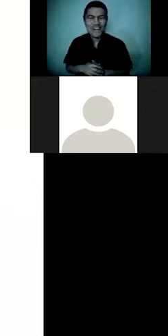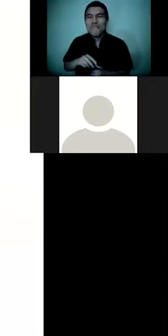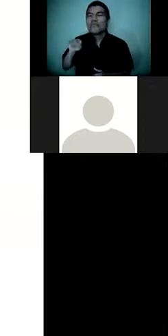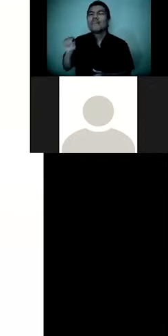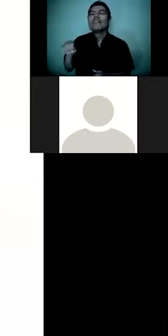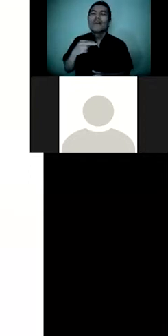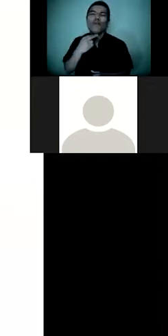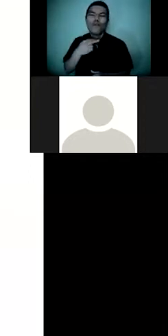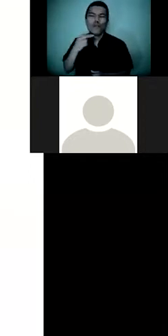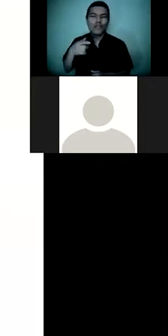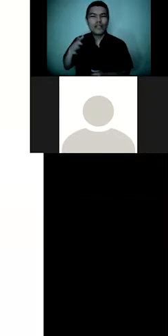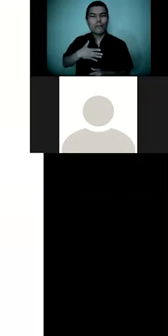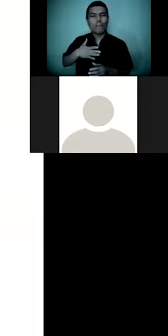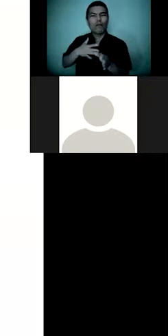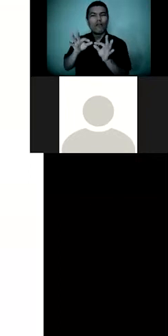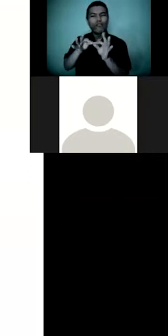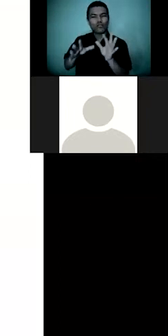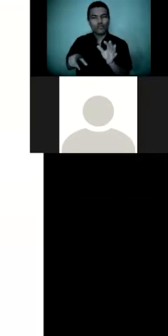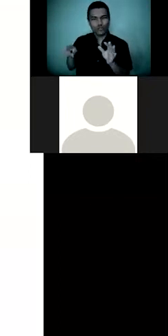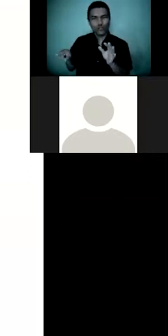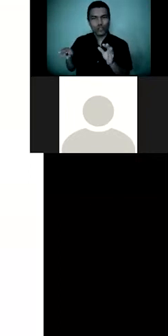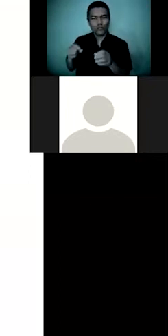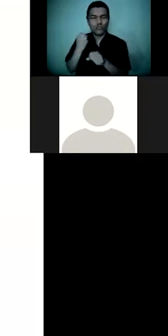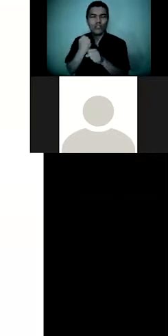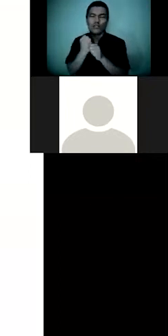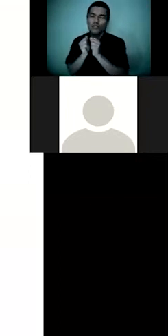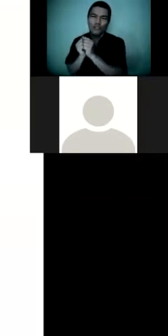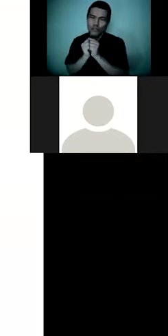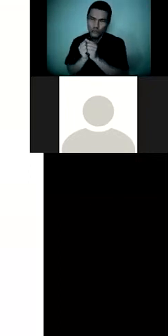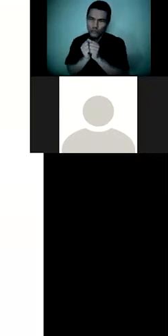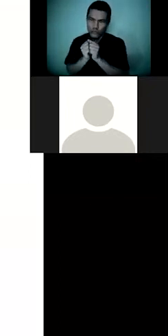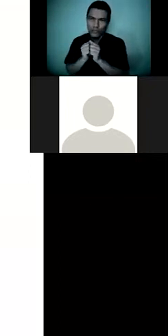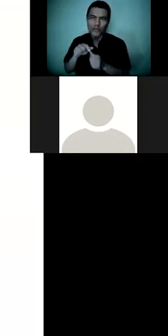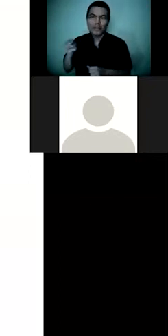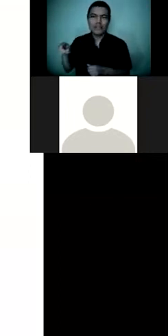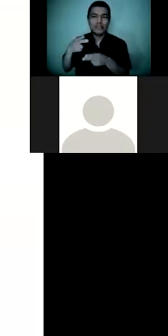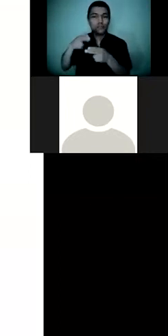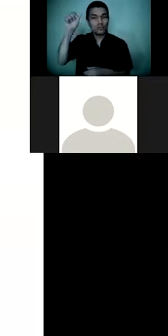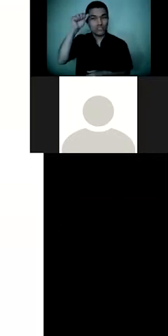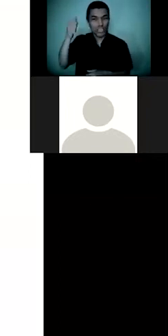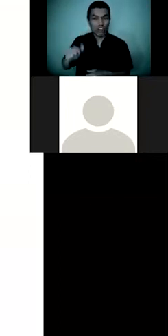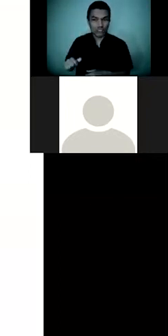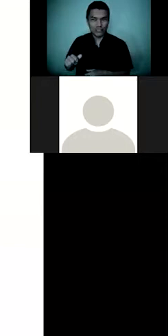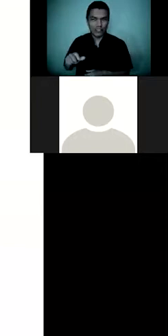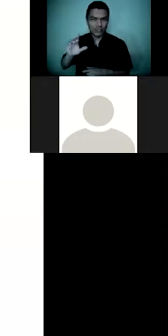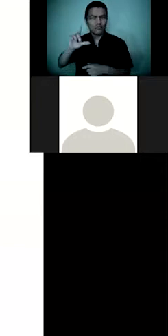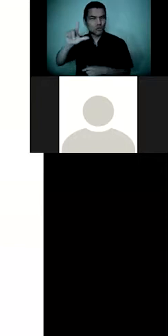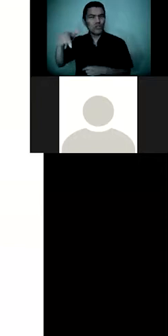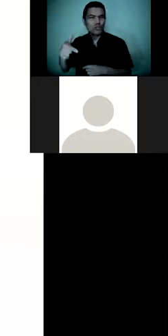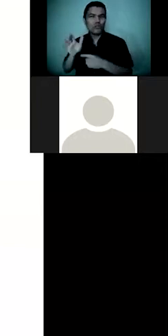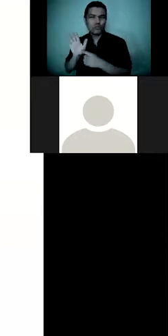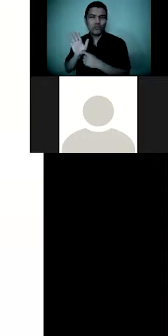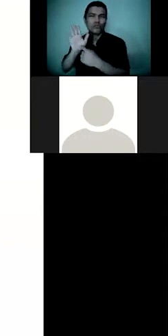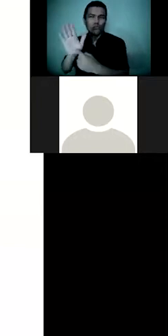Si escuchan, están escuchando la voz del intérprete, que es de mujer. Esa no es mi voz, es mi intérprete con la que trabajo y trabajamos juntos. Su nombre